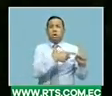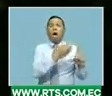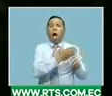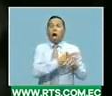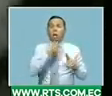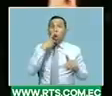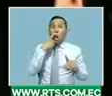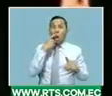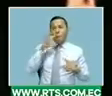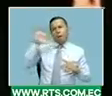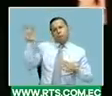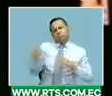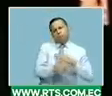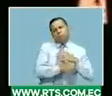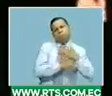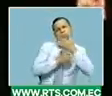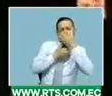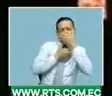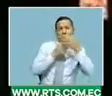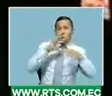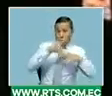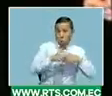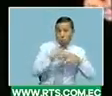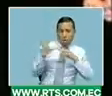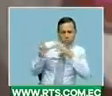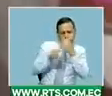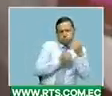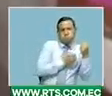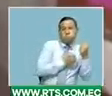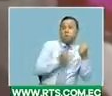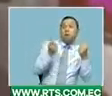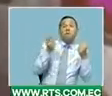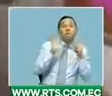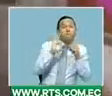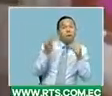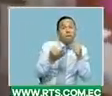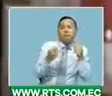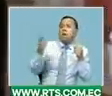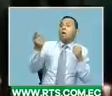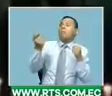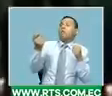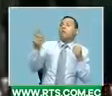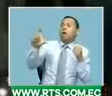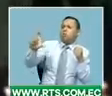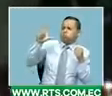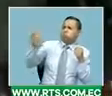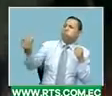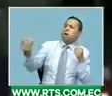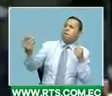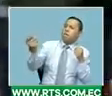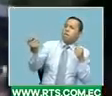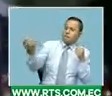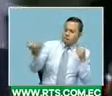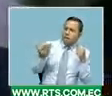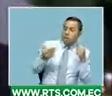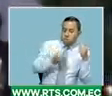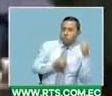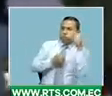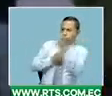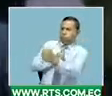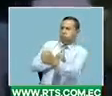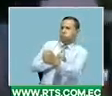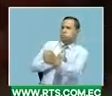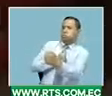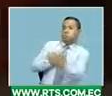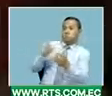sujetos desconocidos, quienes presuntamente pidieron un monto elevado para el rescate que la familia no pudo pagar. El